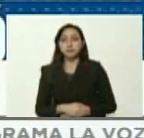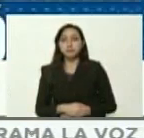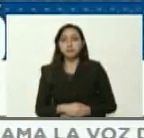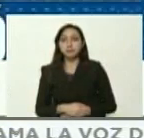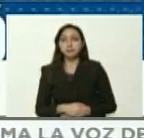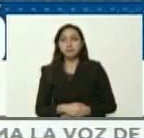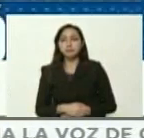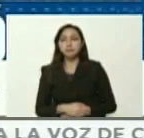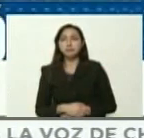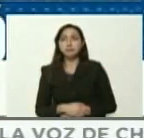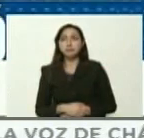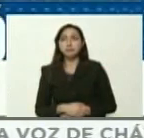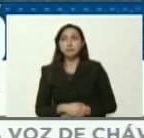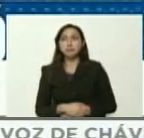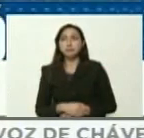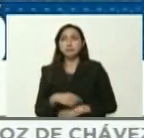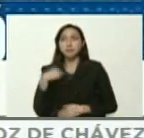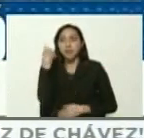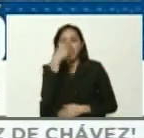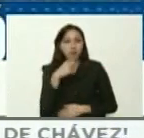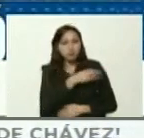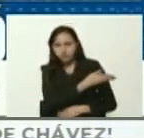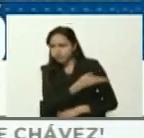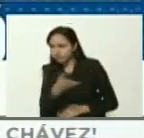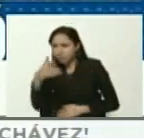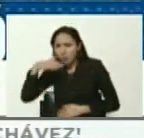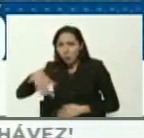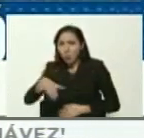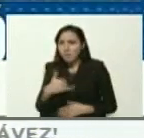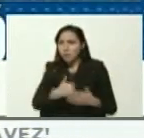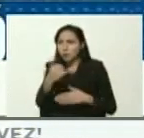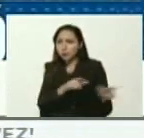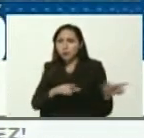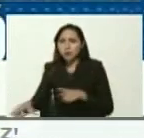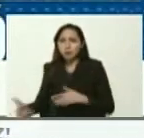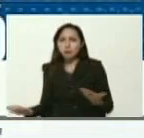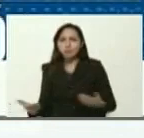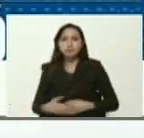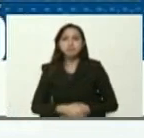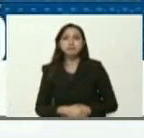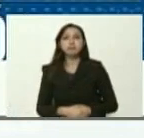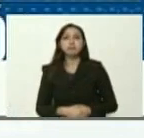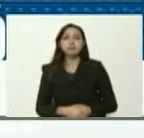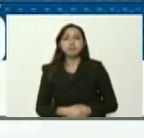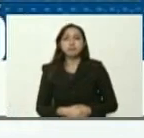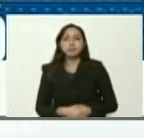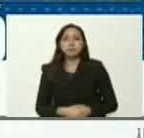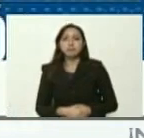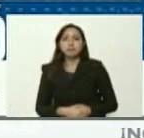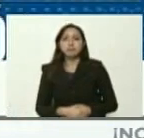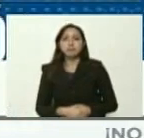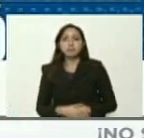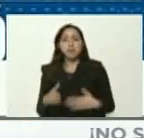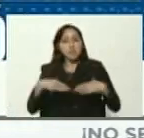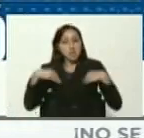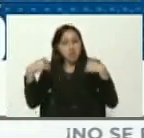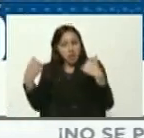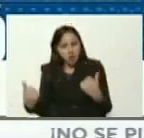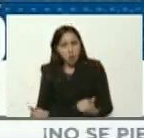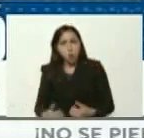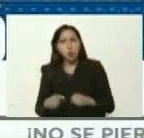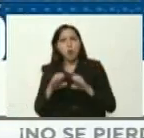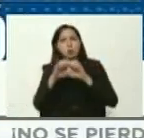Nada más le veo la cara a ustedes y aquí está el proyecto, Poder Popular, aquí está el proyecto. Salud pública para el pueblo,